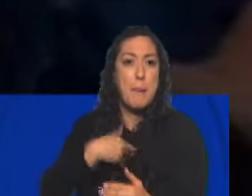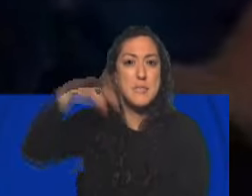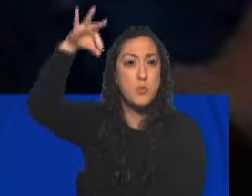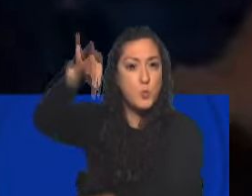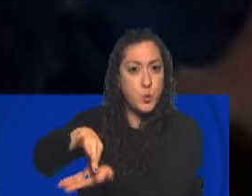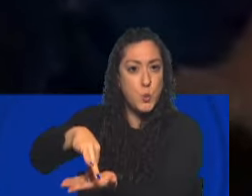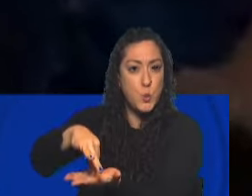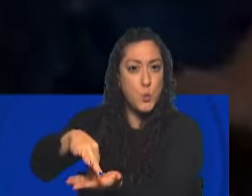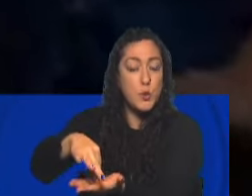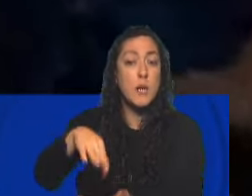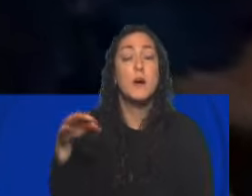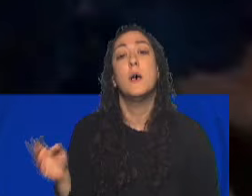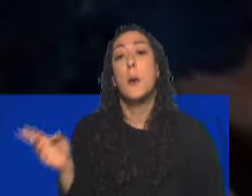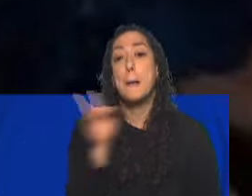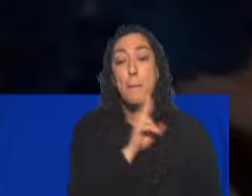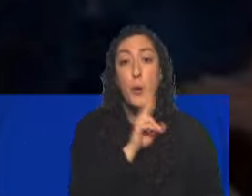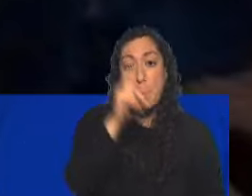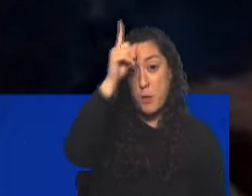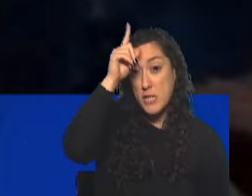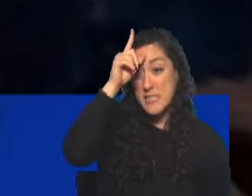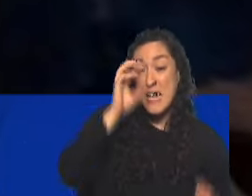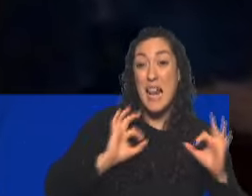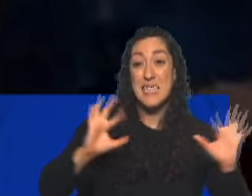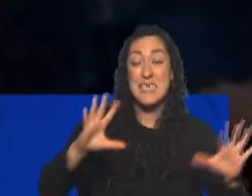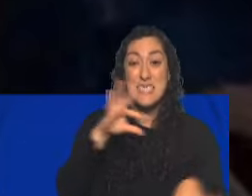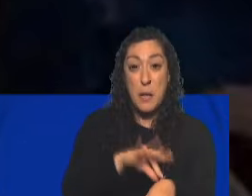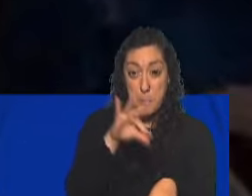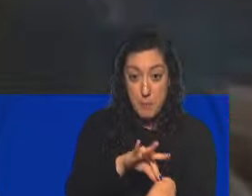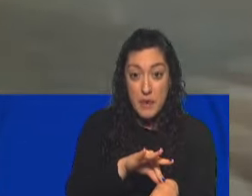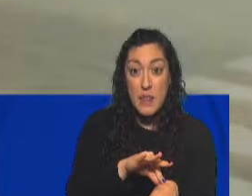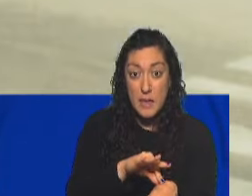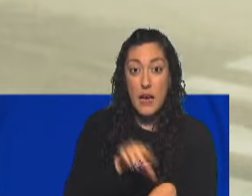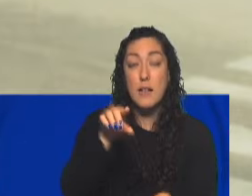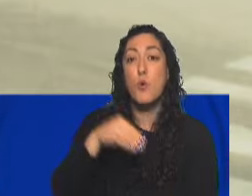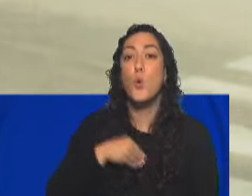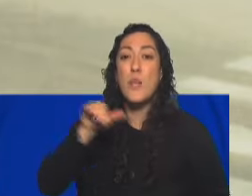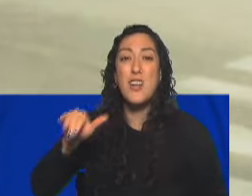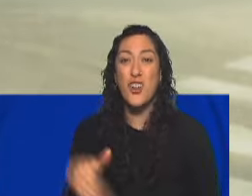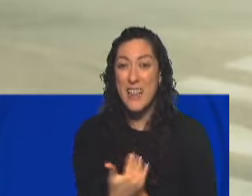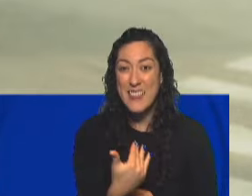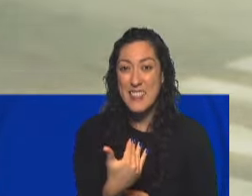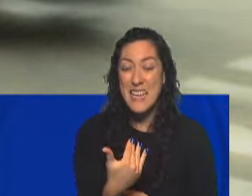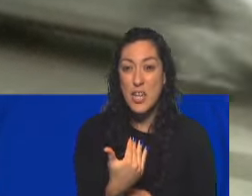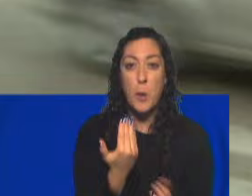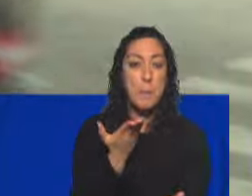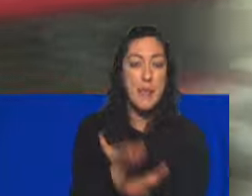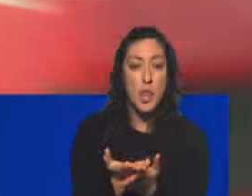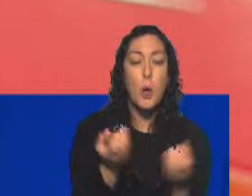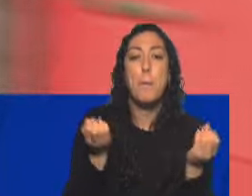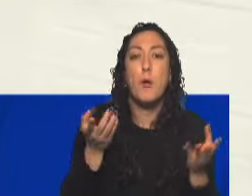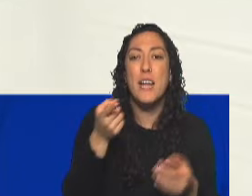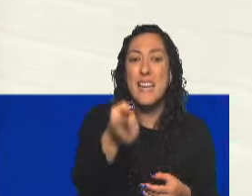estaba de licencia médica en la policía y tenía un pedido de retiro voluntario de la fuerza por una